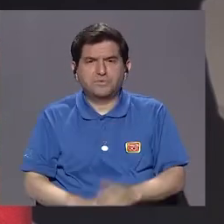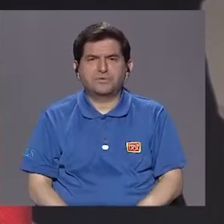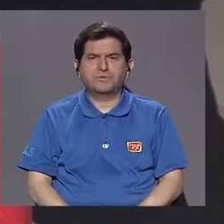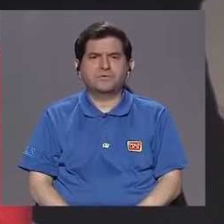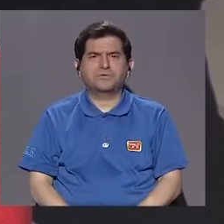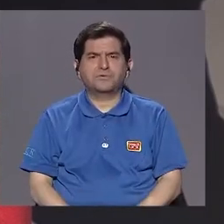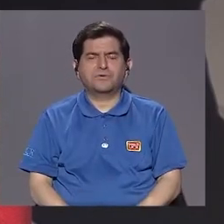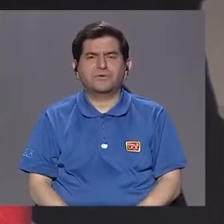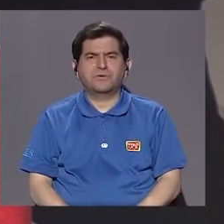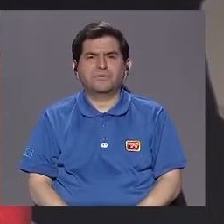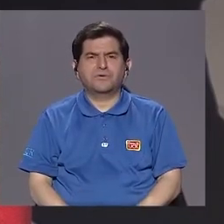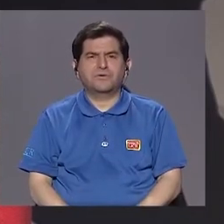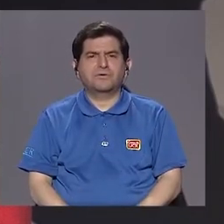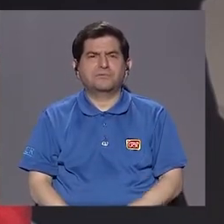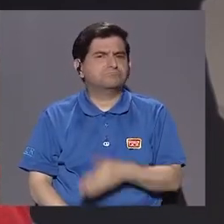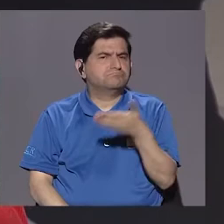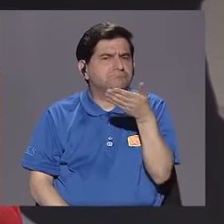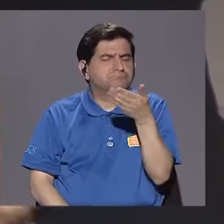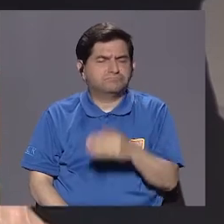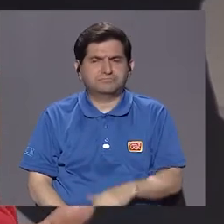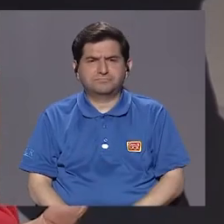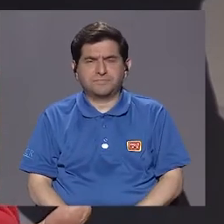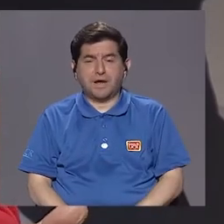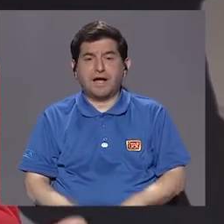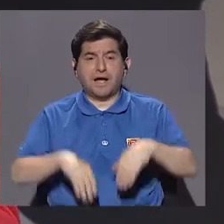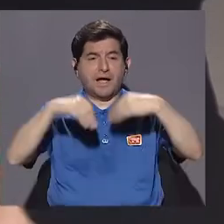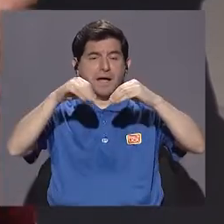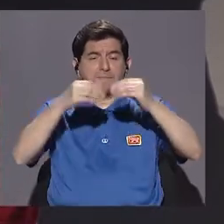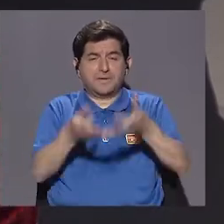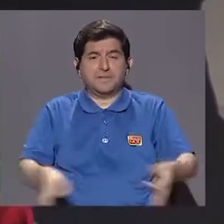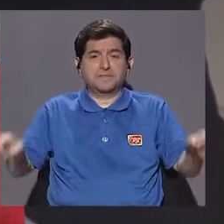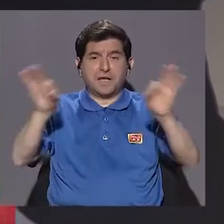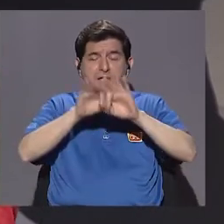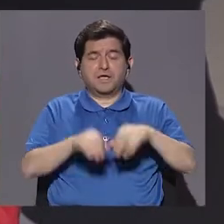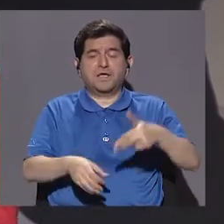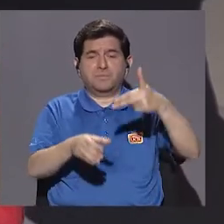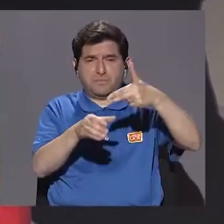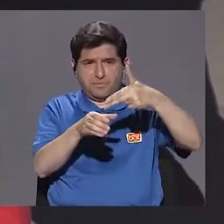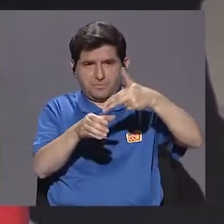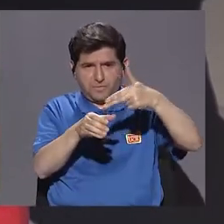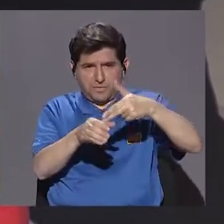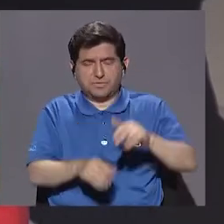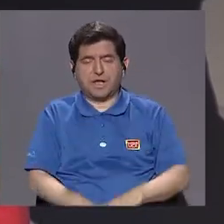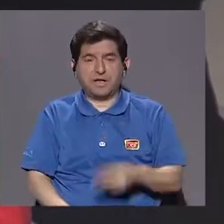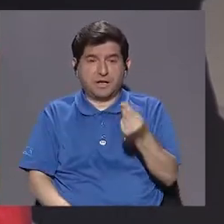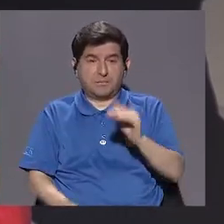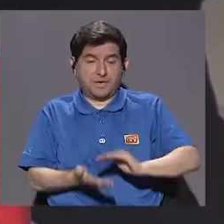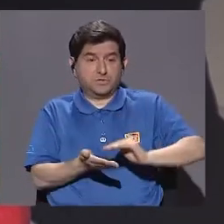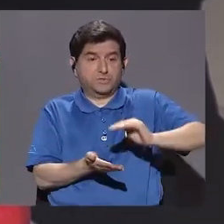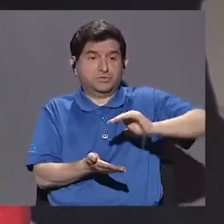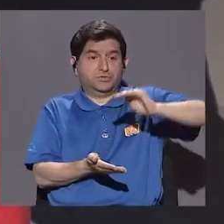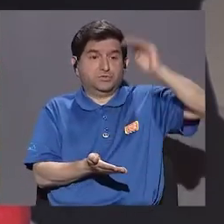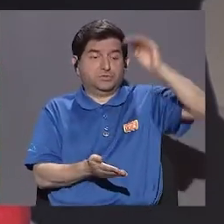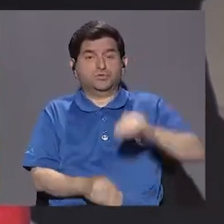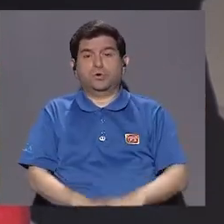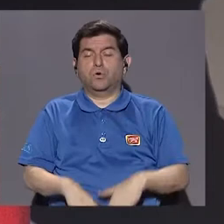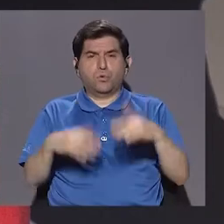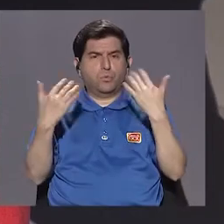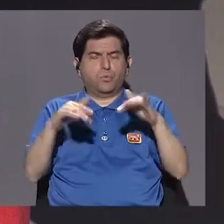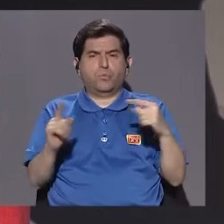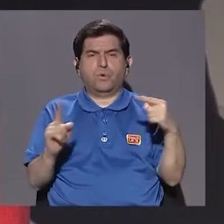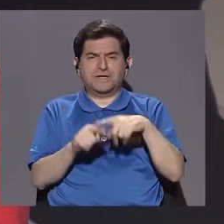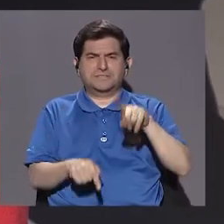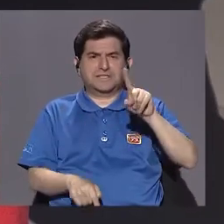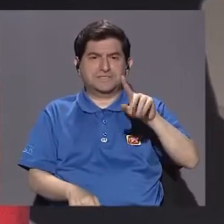son los grandes los grandes ventas de petróleo por el precio del petróleo que subió espantosamente a